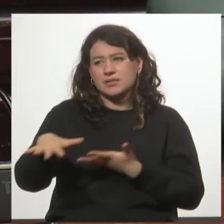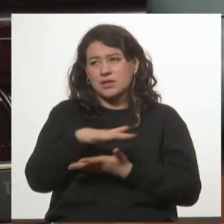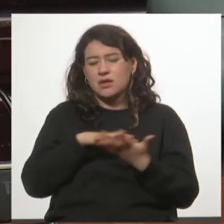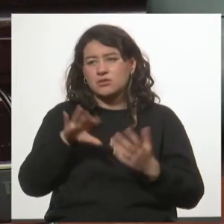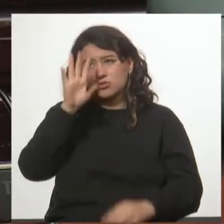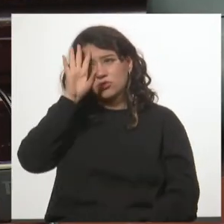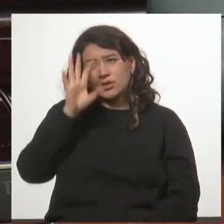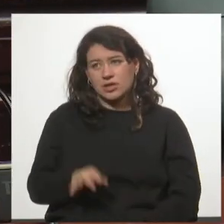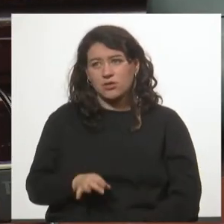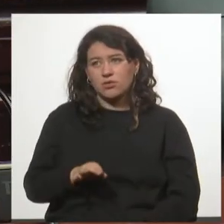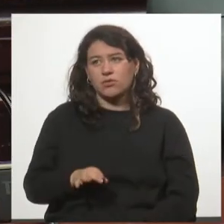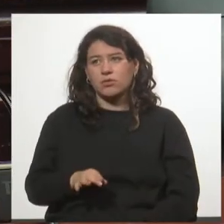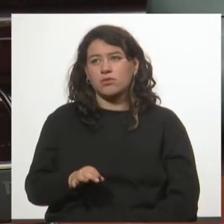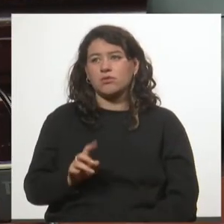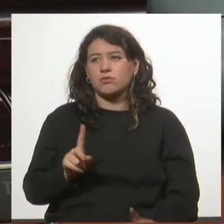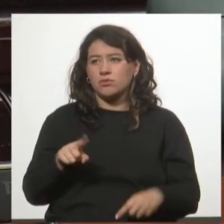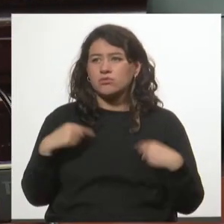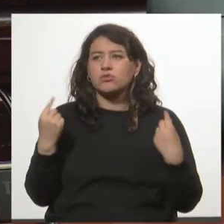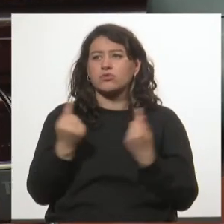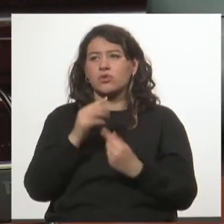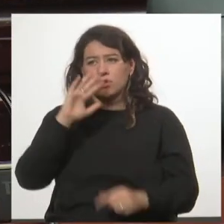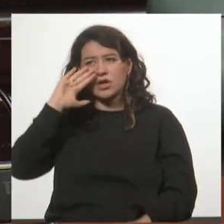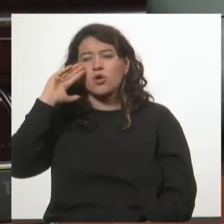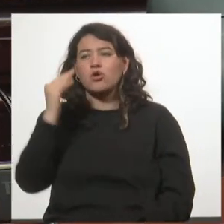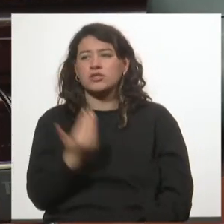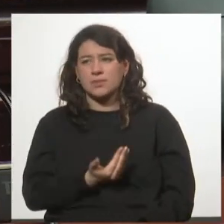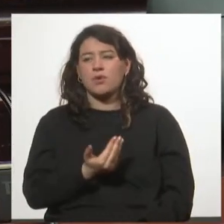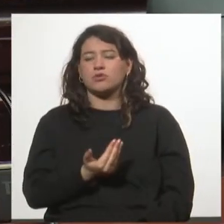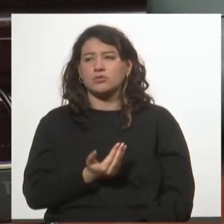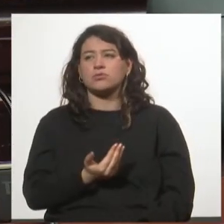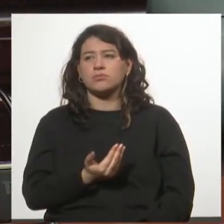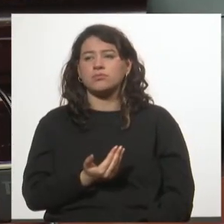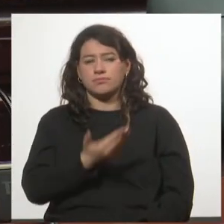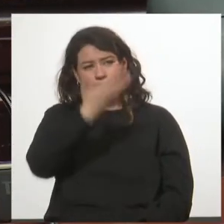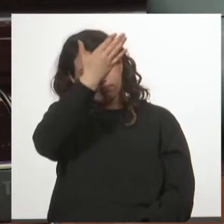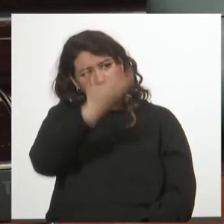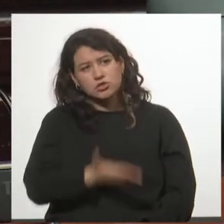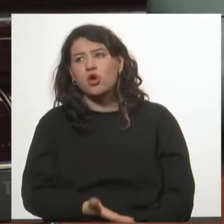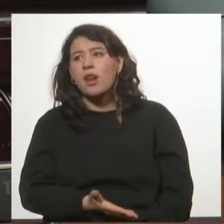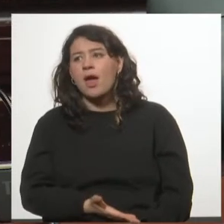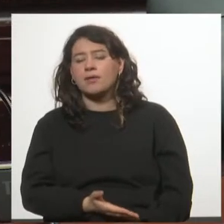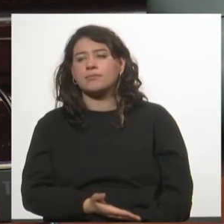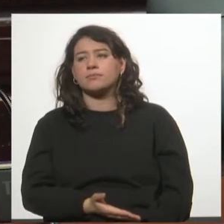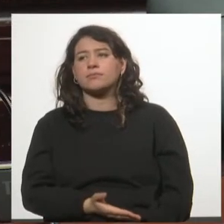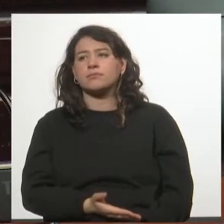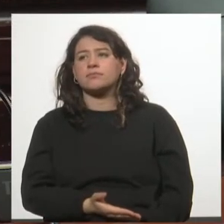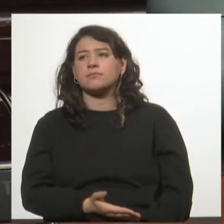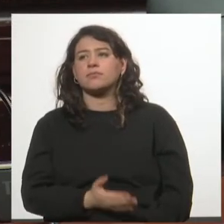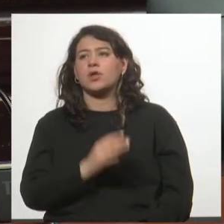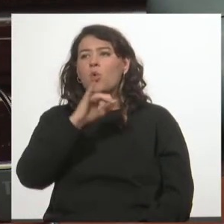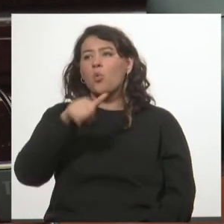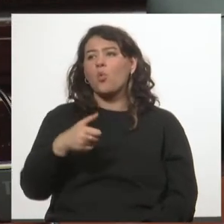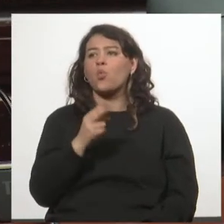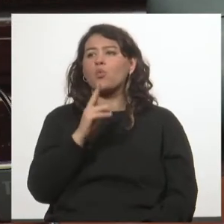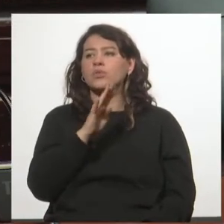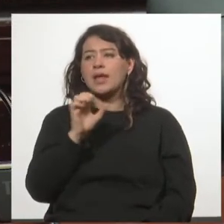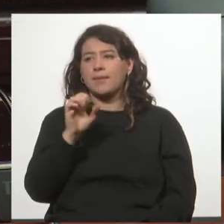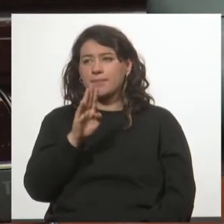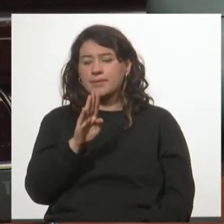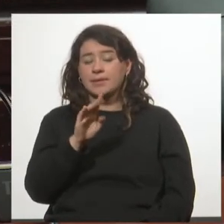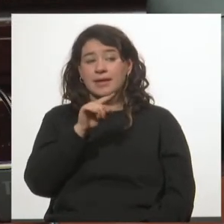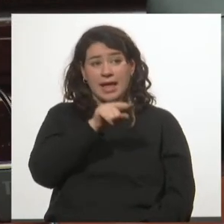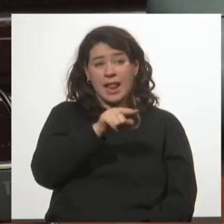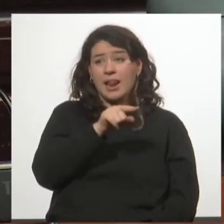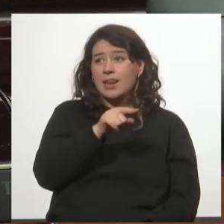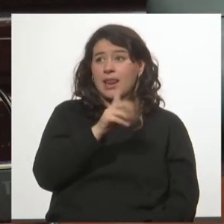creo que merece nuestro reconocimiento ese integrante del ajuste que perteneciendo